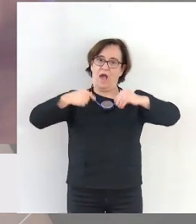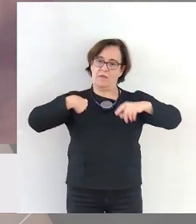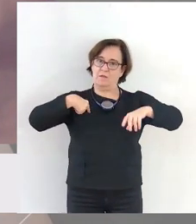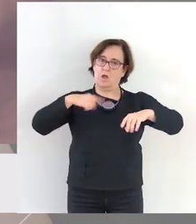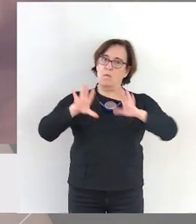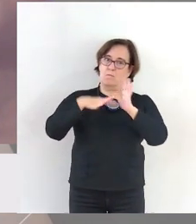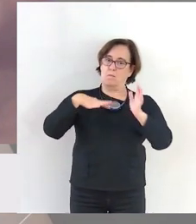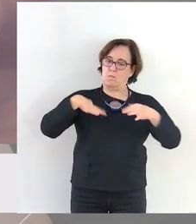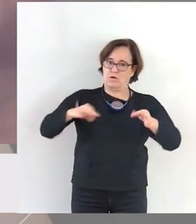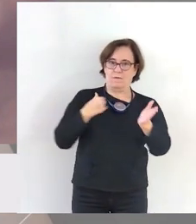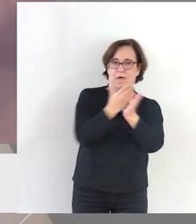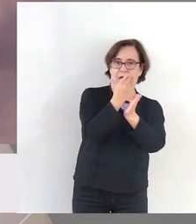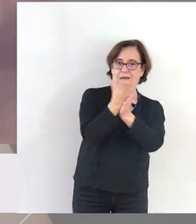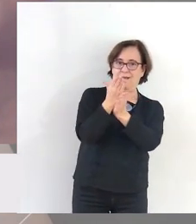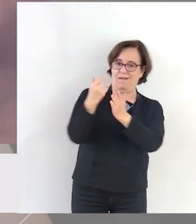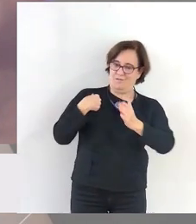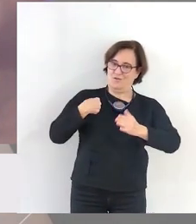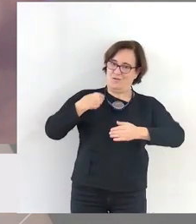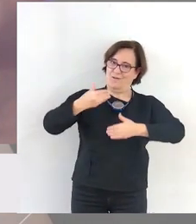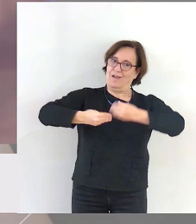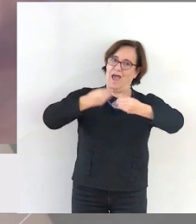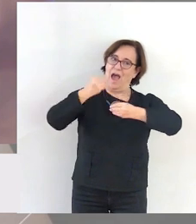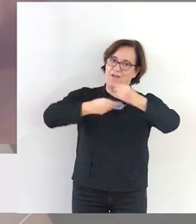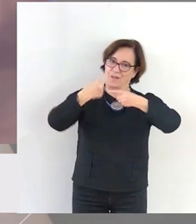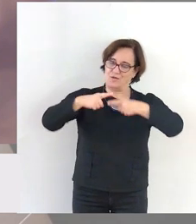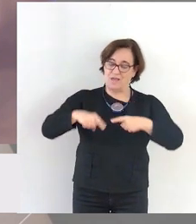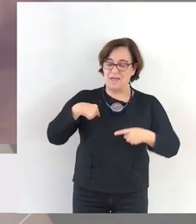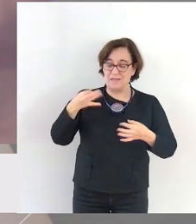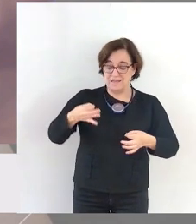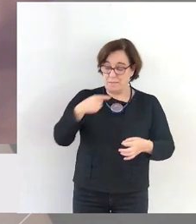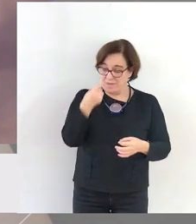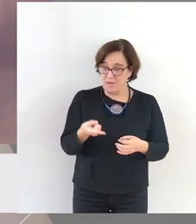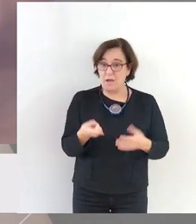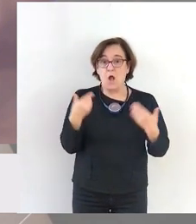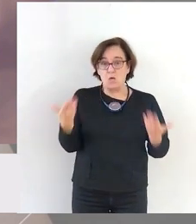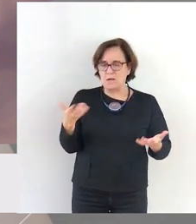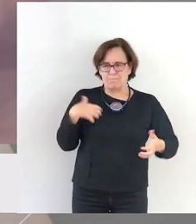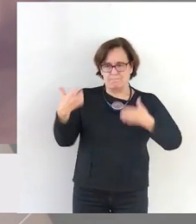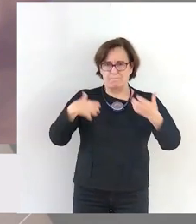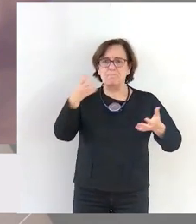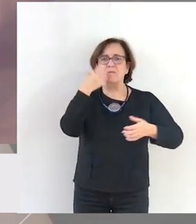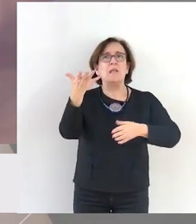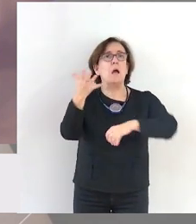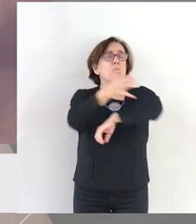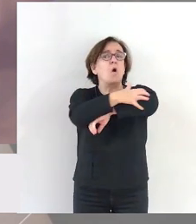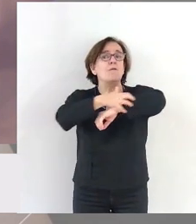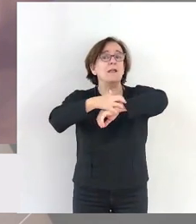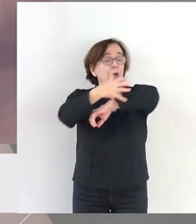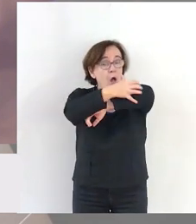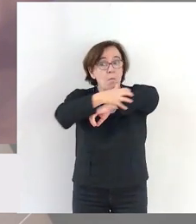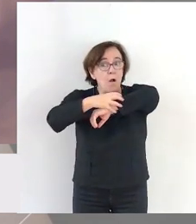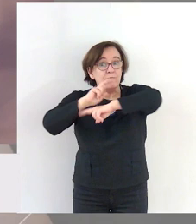de manera que amplía sus posibilidades siempre que decimos siempre cuando nos quejamos de la pobreza es porque la